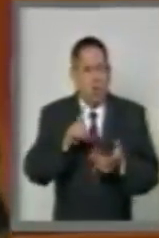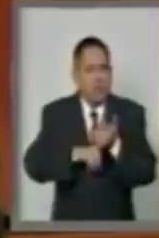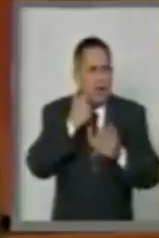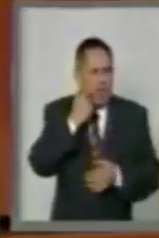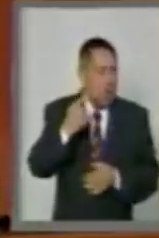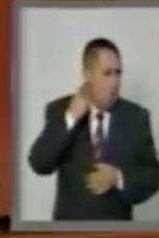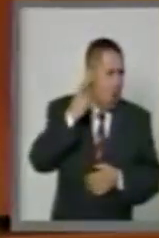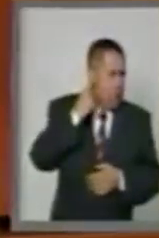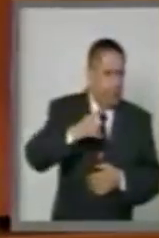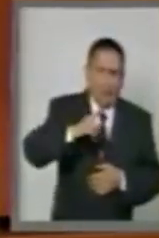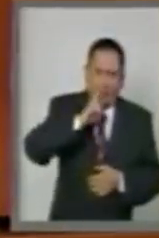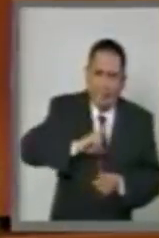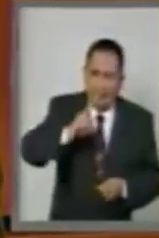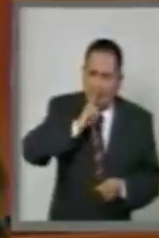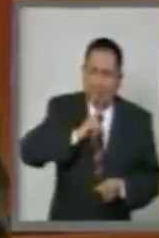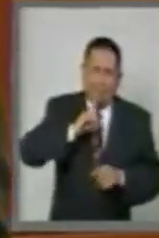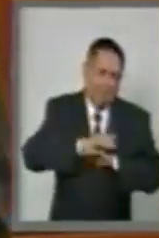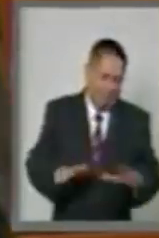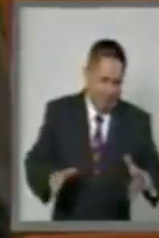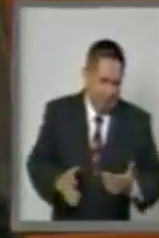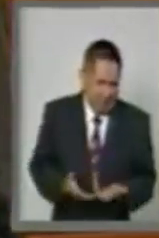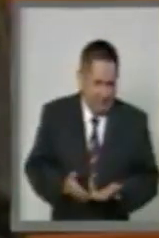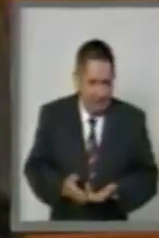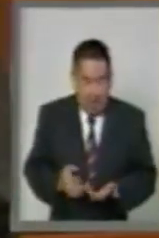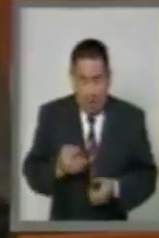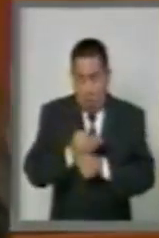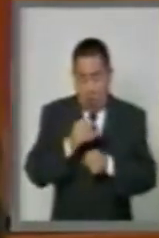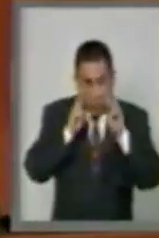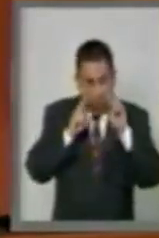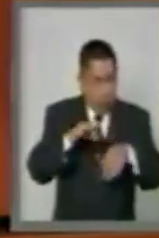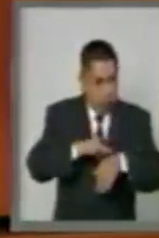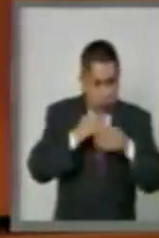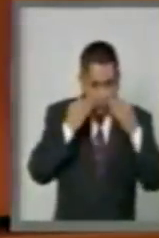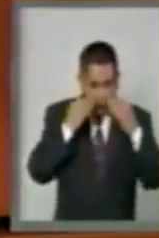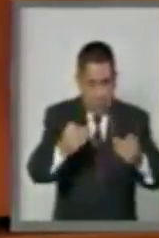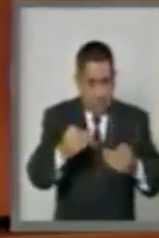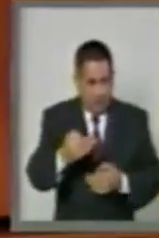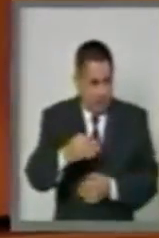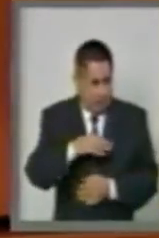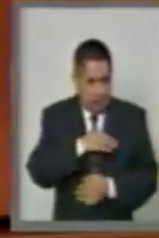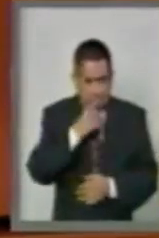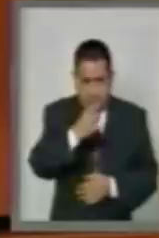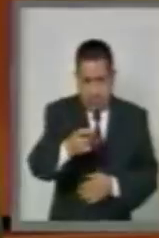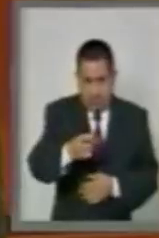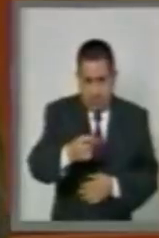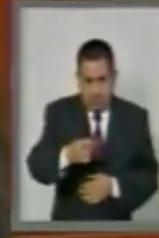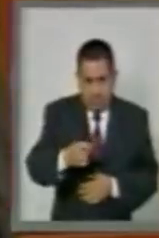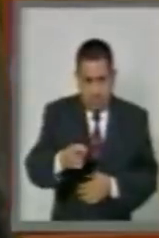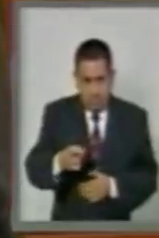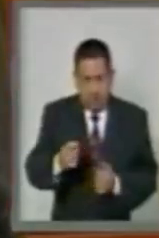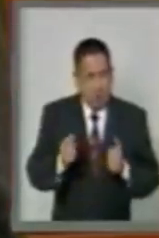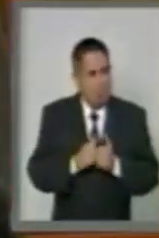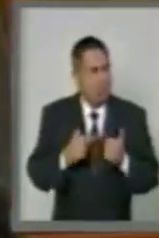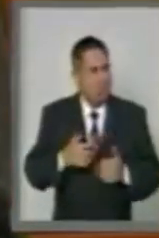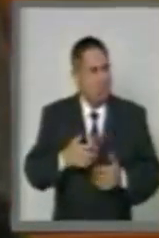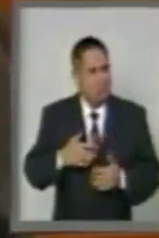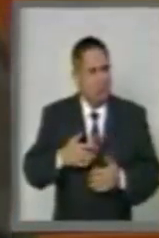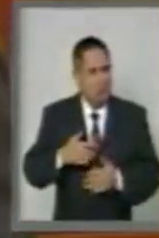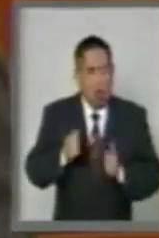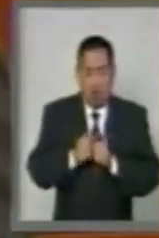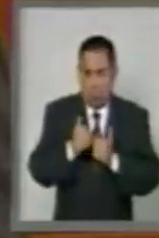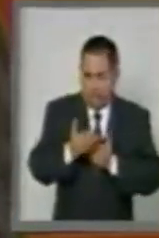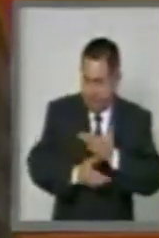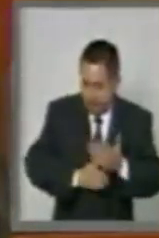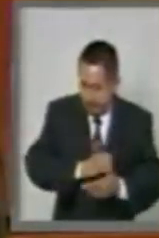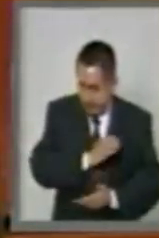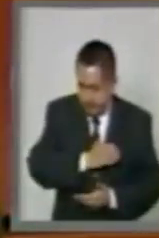mentiras. Y esto que estamos viendo aquí y lo que yo puedo decir con toda